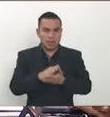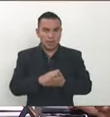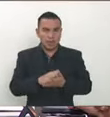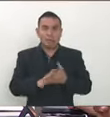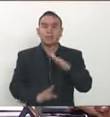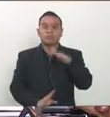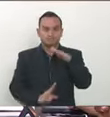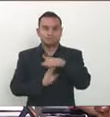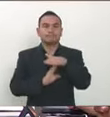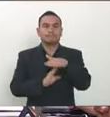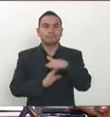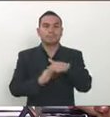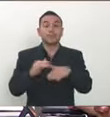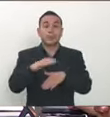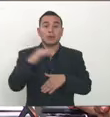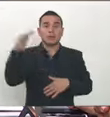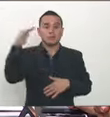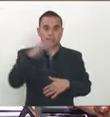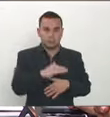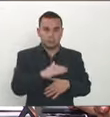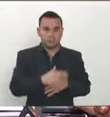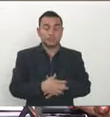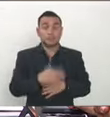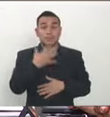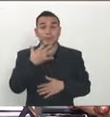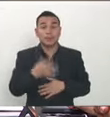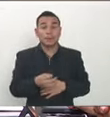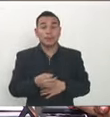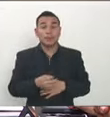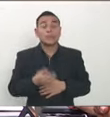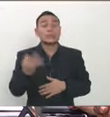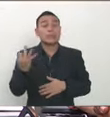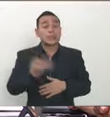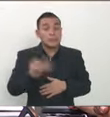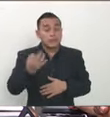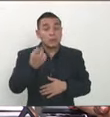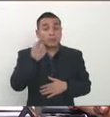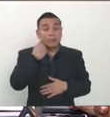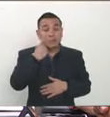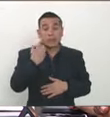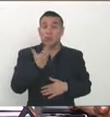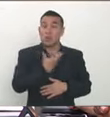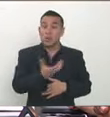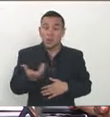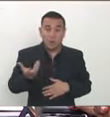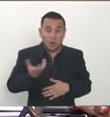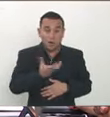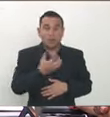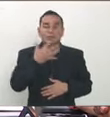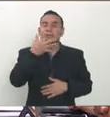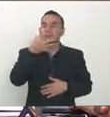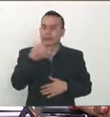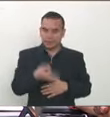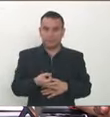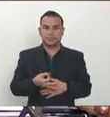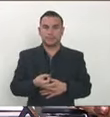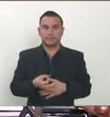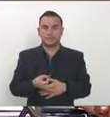cortamos un órgano vital, digamos, perdimos un riñón ahí, pero ya no podemos perder el otro. Entonces tenemos que cuidarnos con todas esas